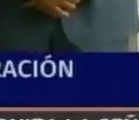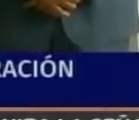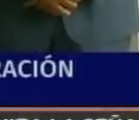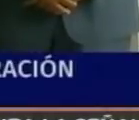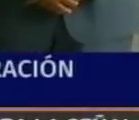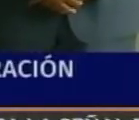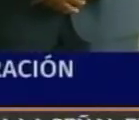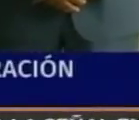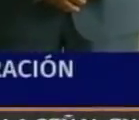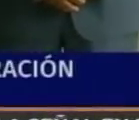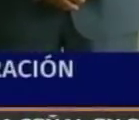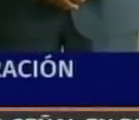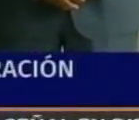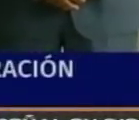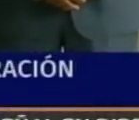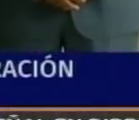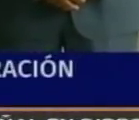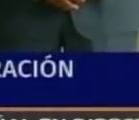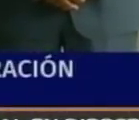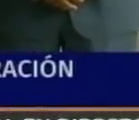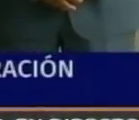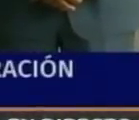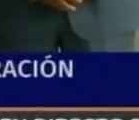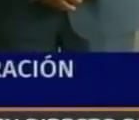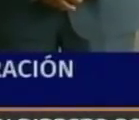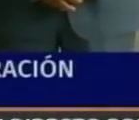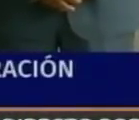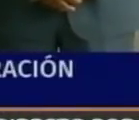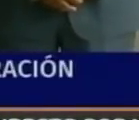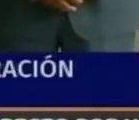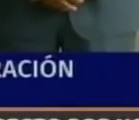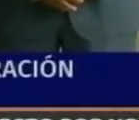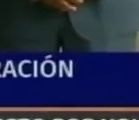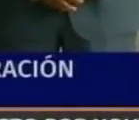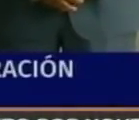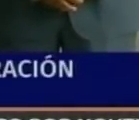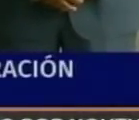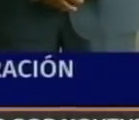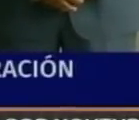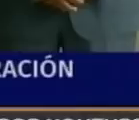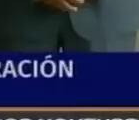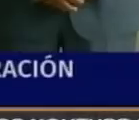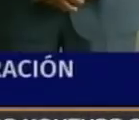el compañero Antonio Guterres. En esa reunión, que fue una reunión